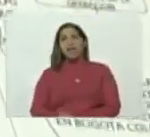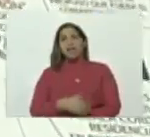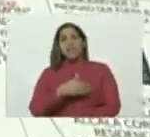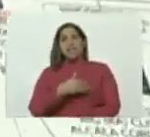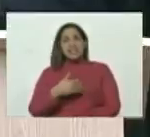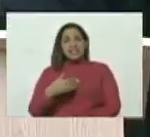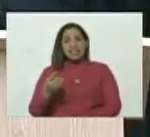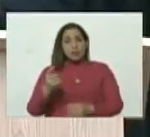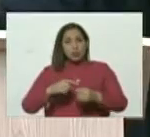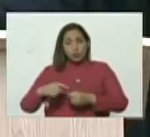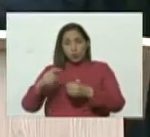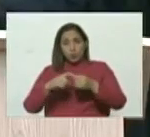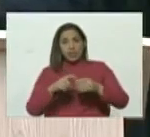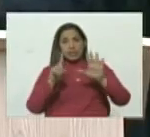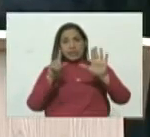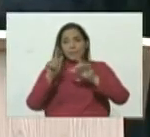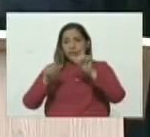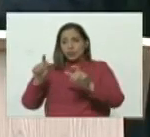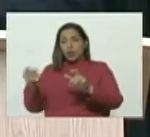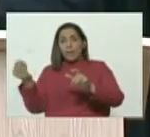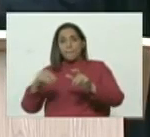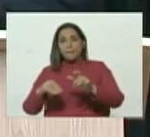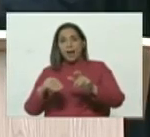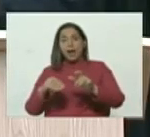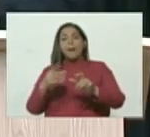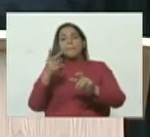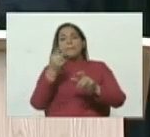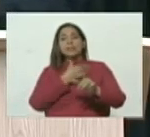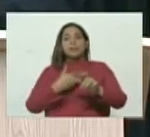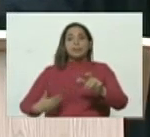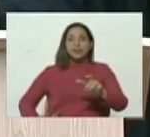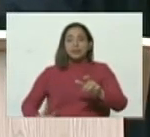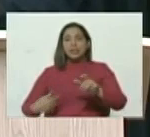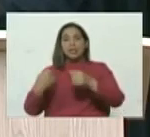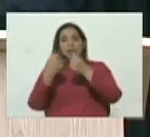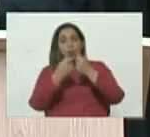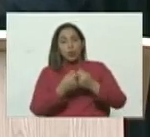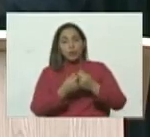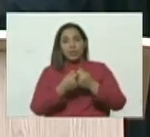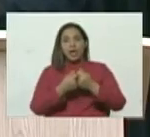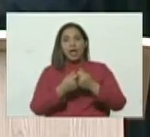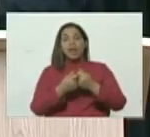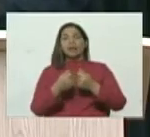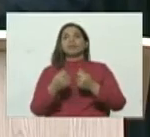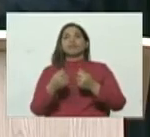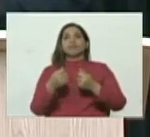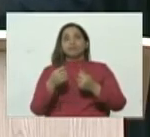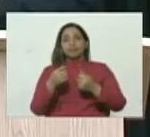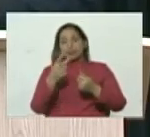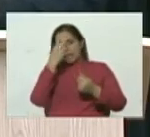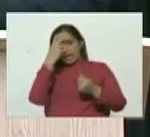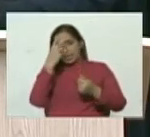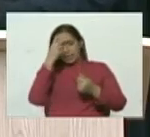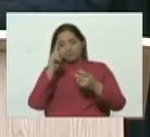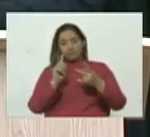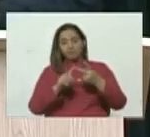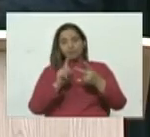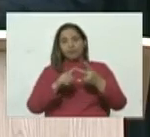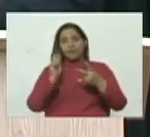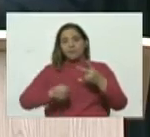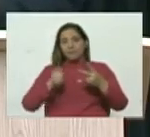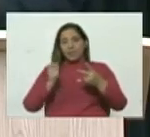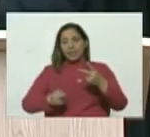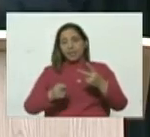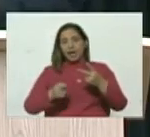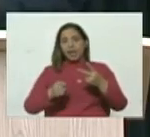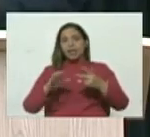más, incluido el vicepresidente de Economía, Tarek El Aissami, y el fiscal general de la República, Tarek